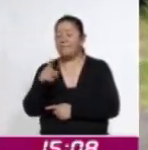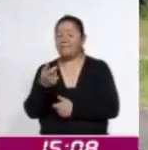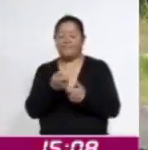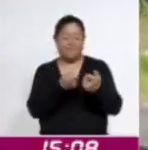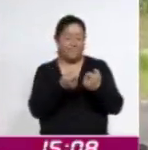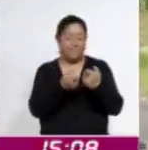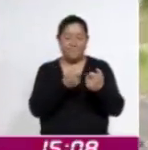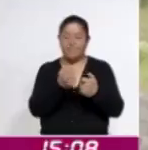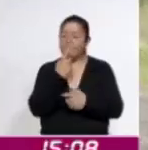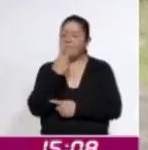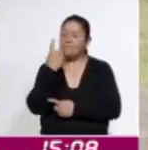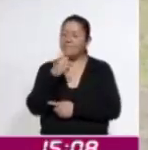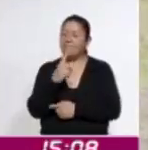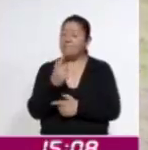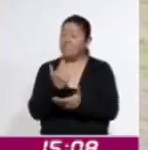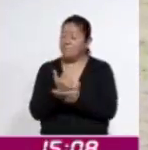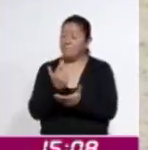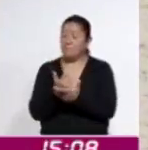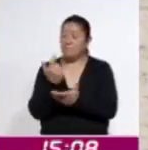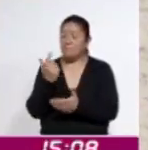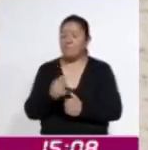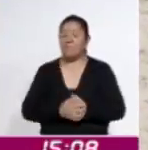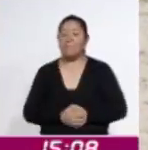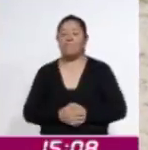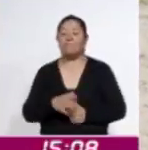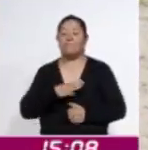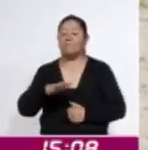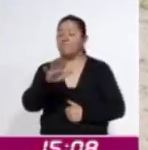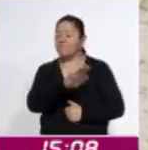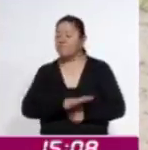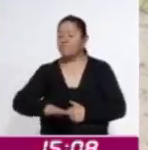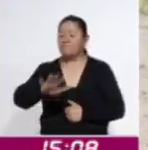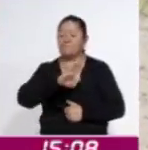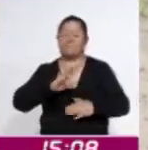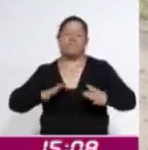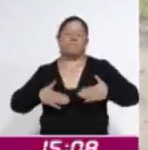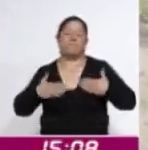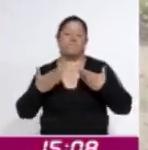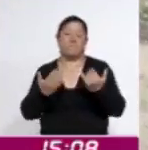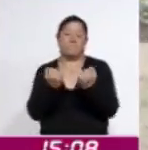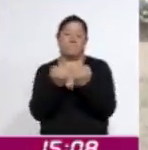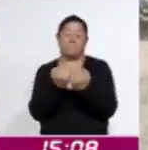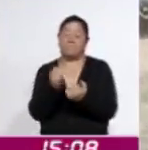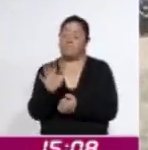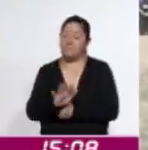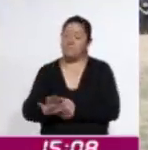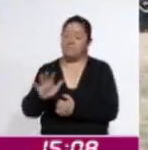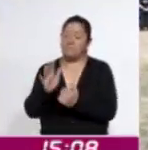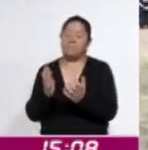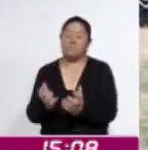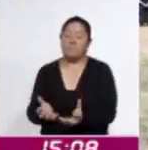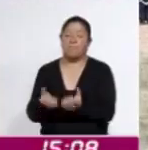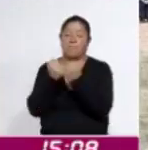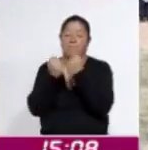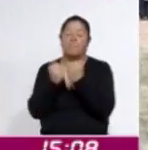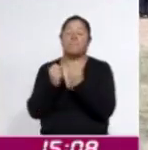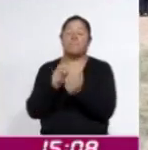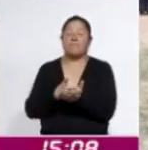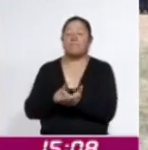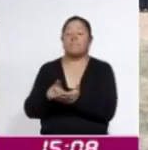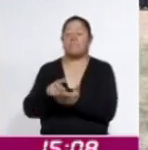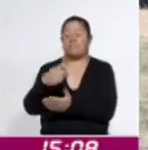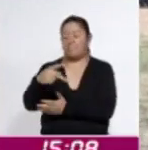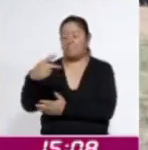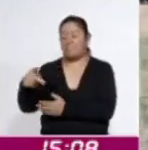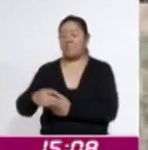Delitos de Alto Impacto, la reconstrucción del tejido social y la salvaguarda de los derechos de los habitantes. Para